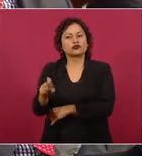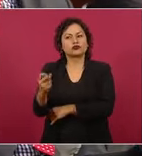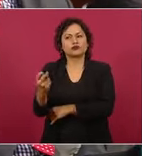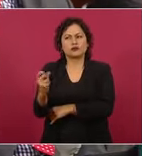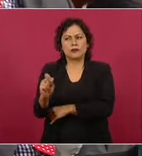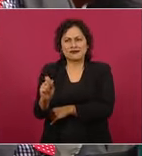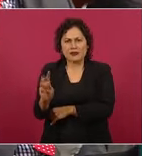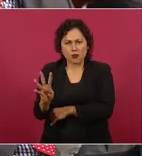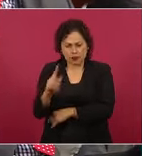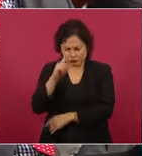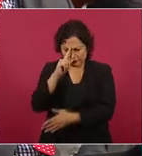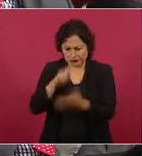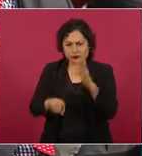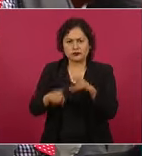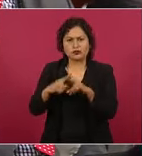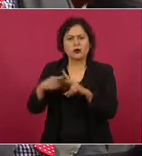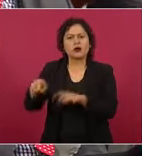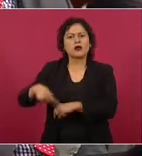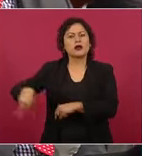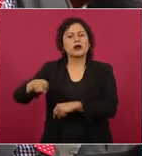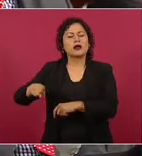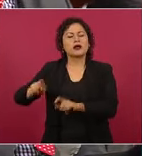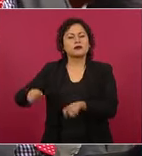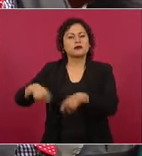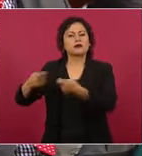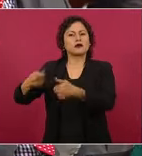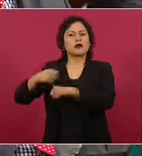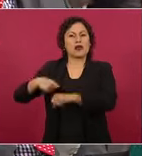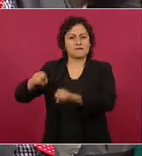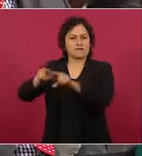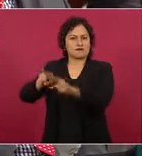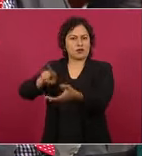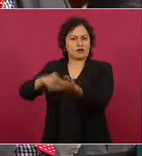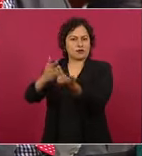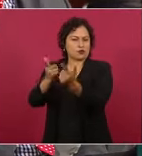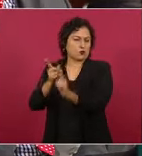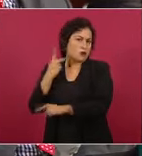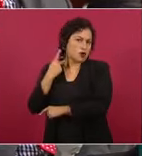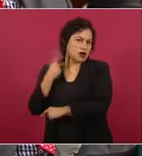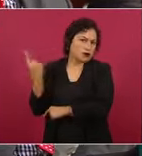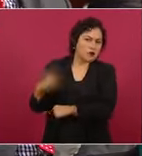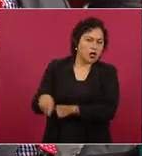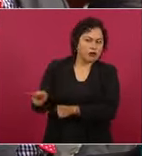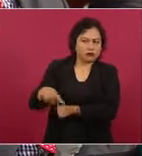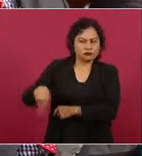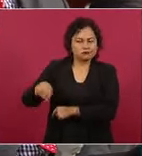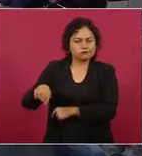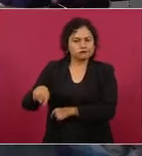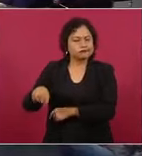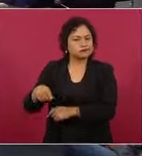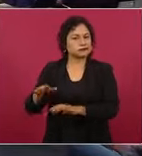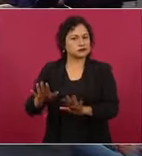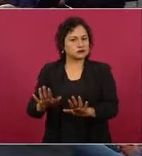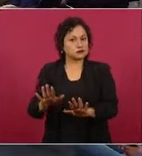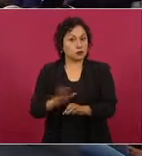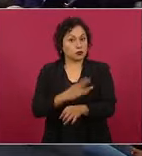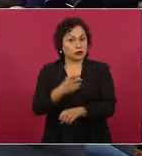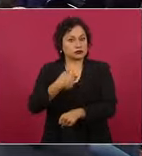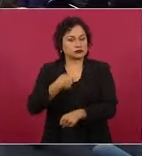las cuentas, actúan por consigna de las dirigencias de sus partidos. Es en ese sentido donde yo le expreso pues la